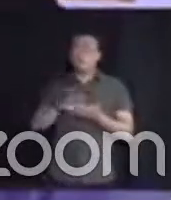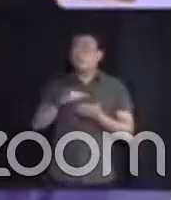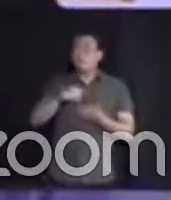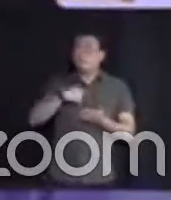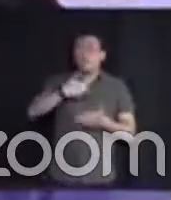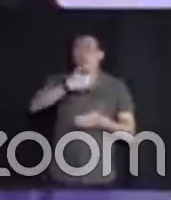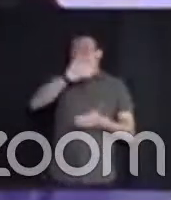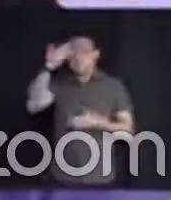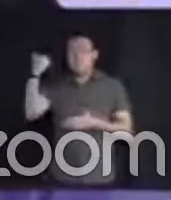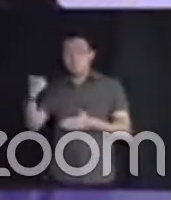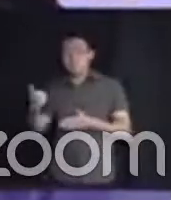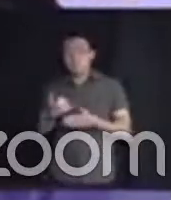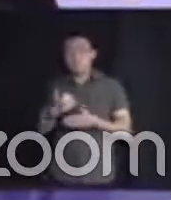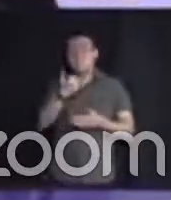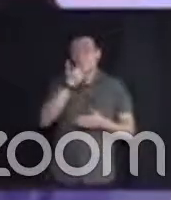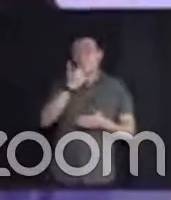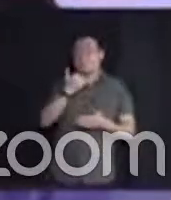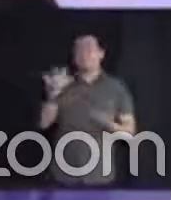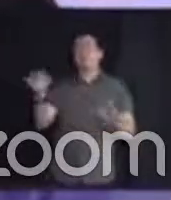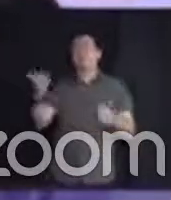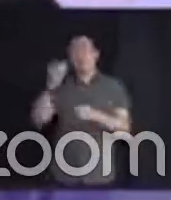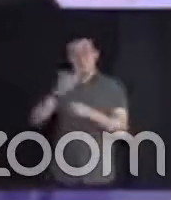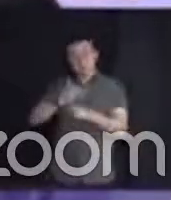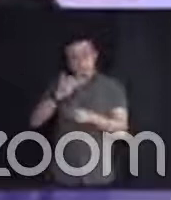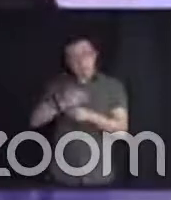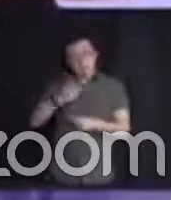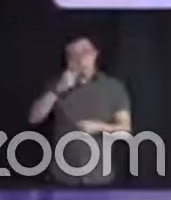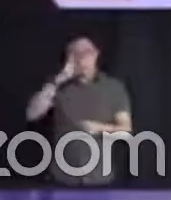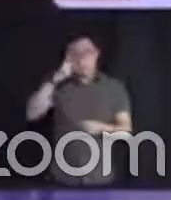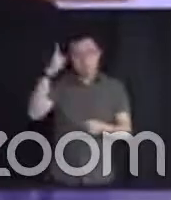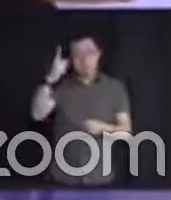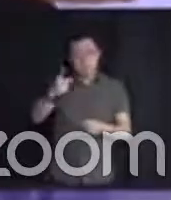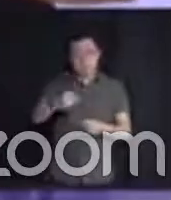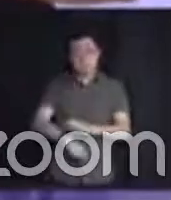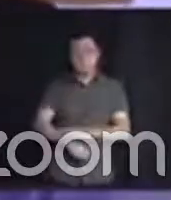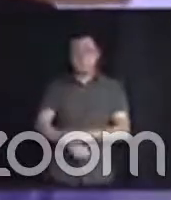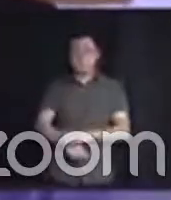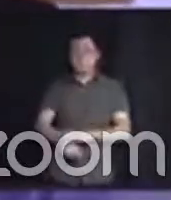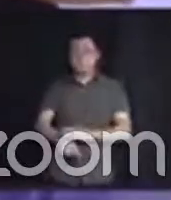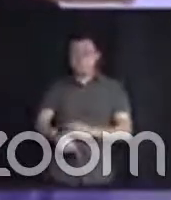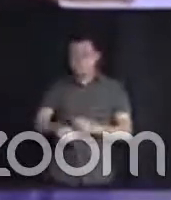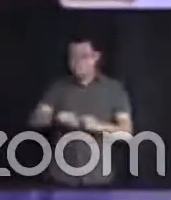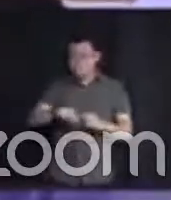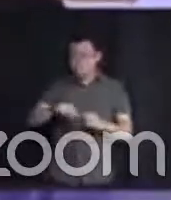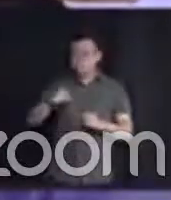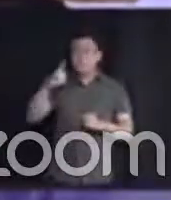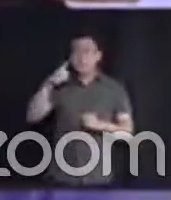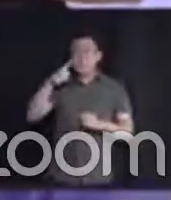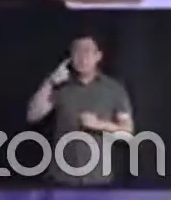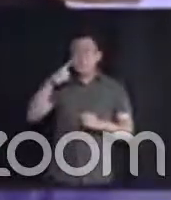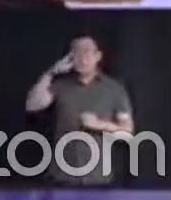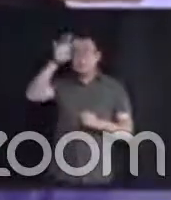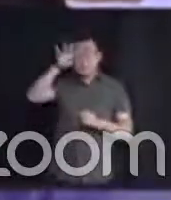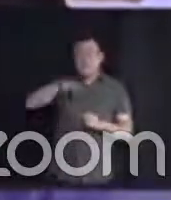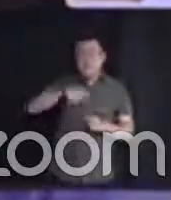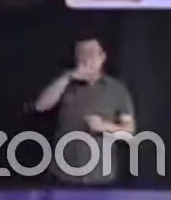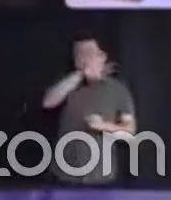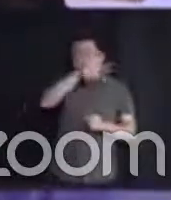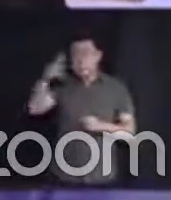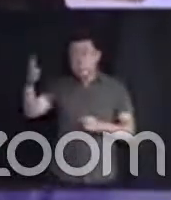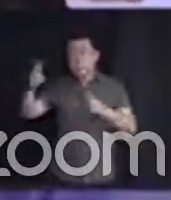Es que yo no sabía que los puntos, y se los tengo que decir ahorita porque este es el momento, fíjense bien en las